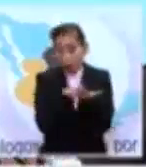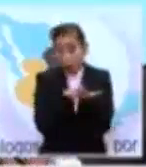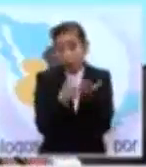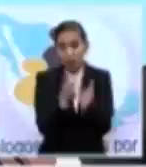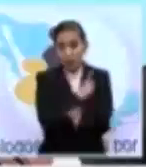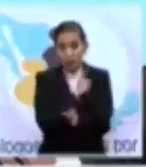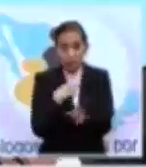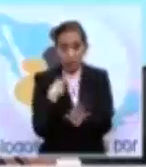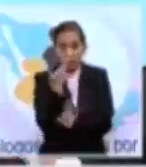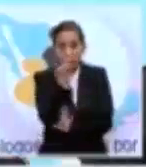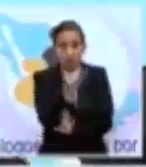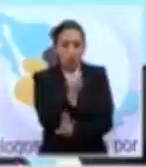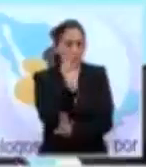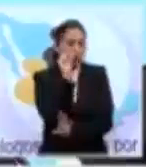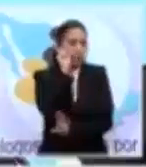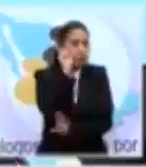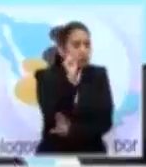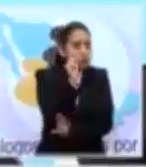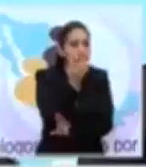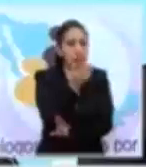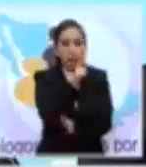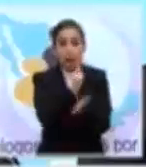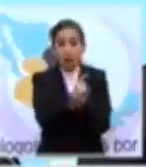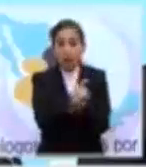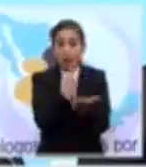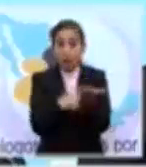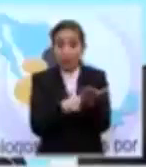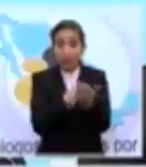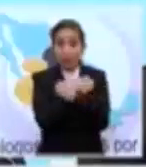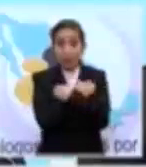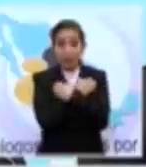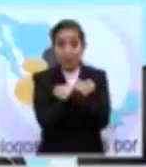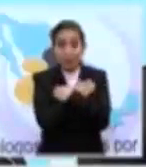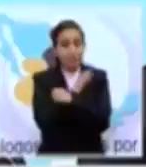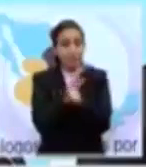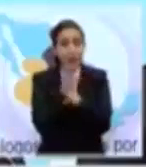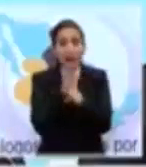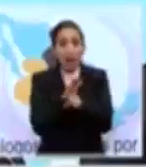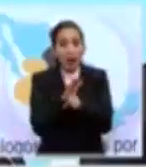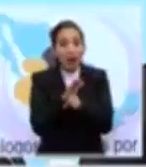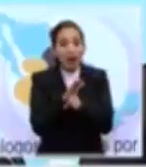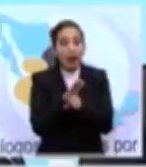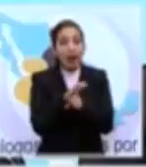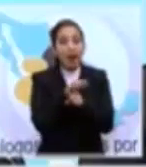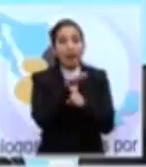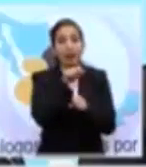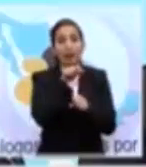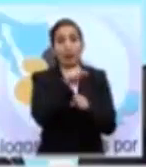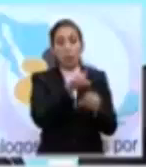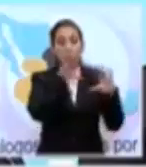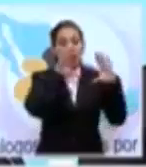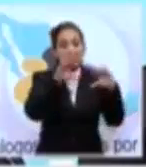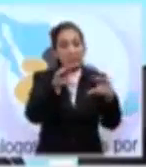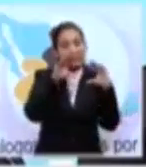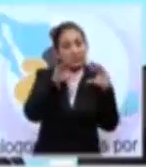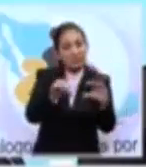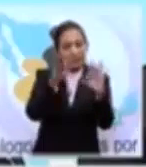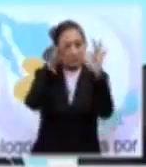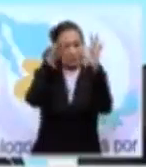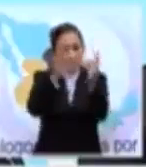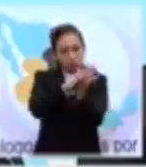que podíamos pedir en esta ley educativa era la formación mejor de